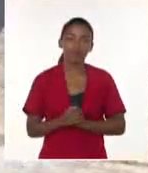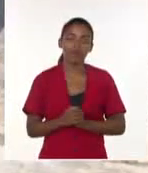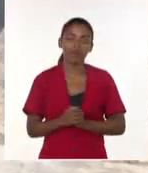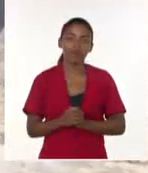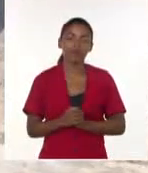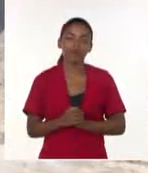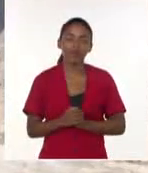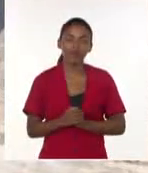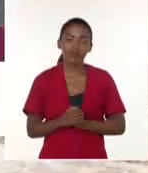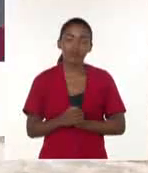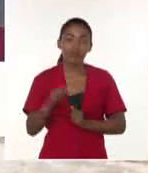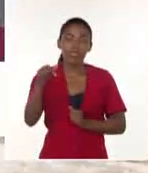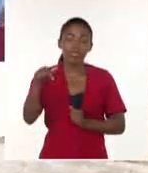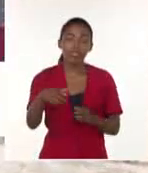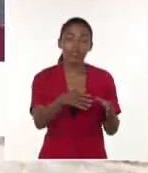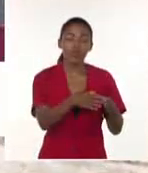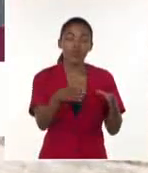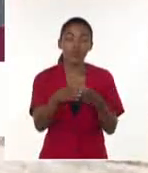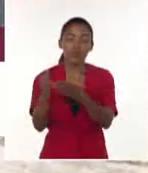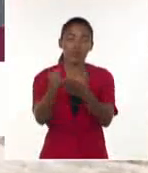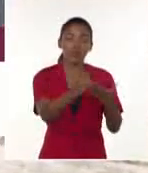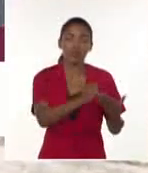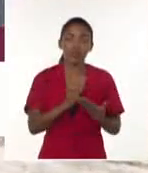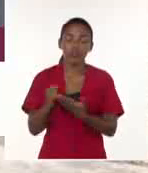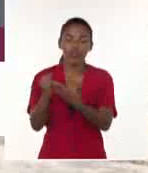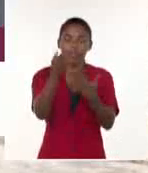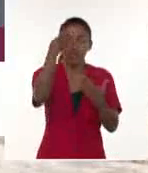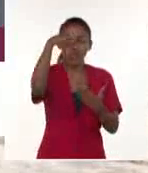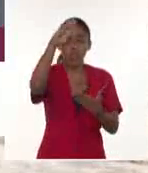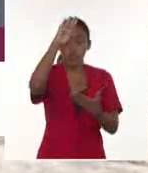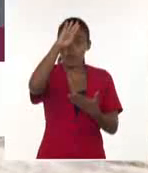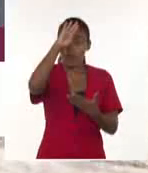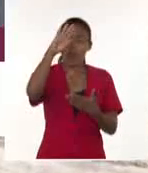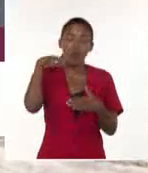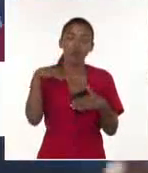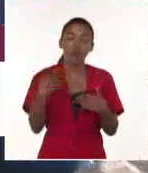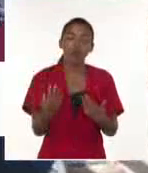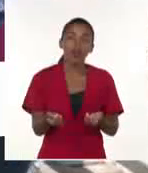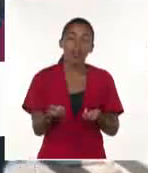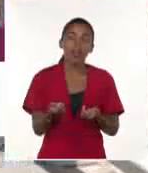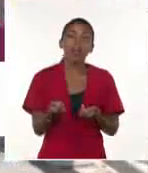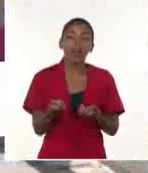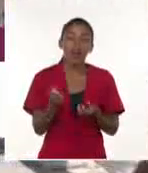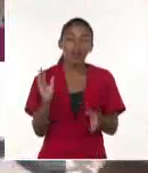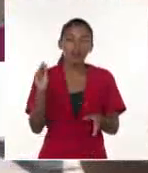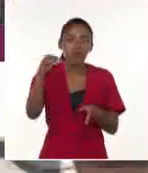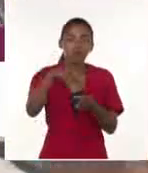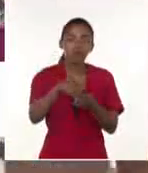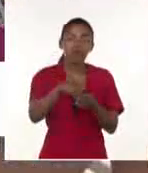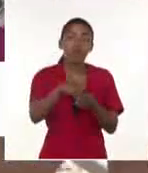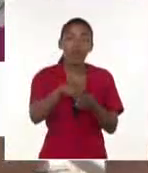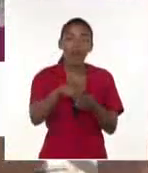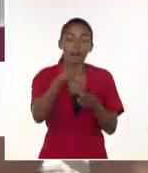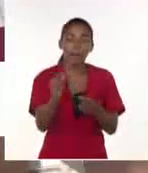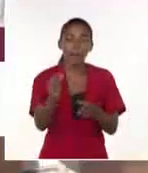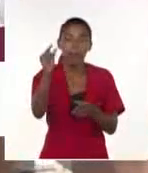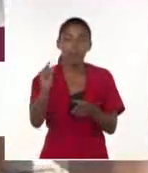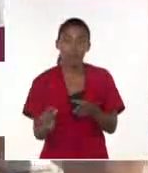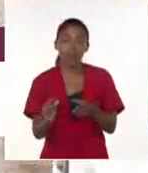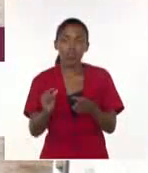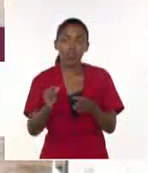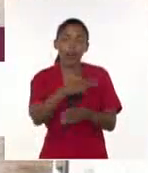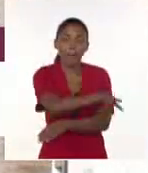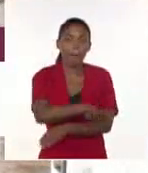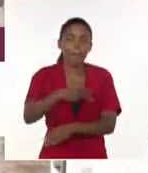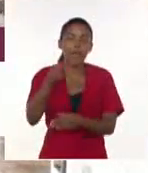La 33ª Brigada de Solidaridad con Cuba, Juan Ríos Rivera, integrada por ciudadanos puertorriqueños que visitan